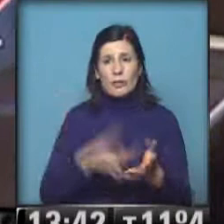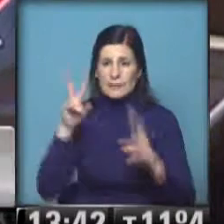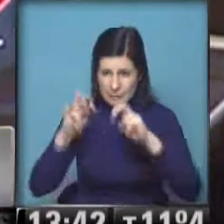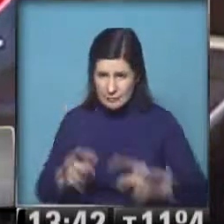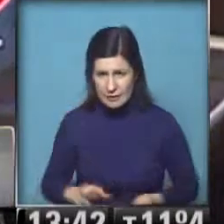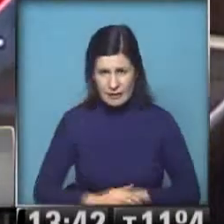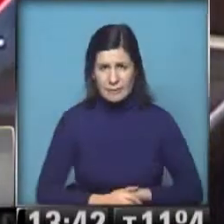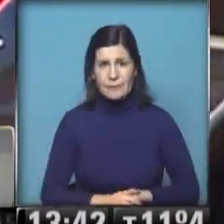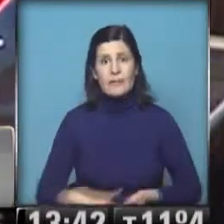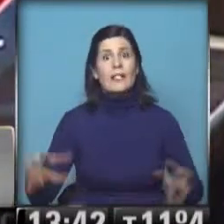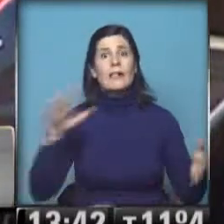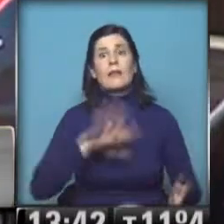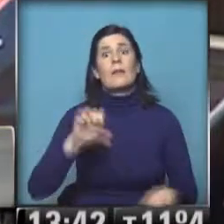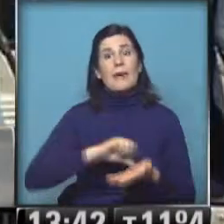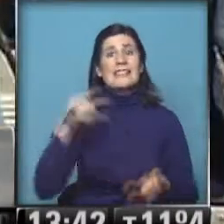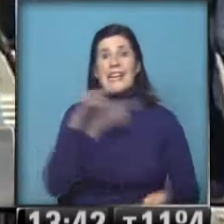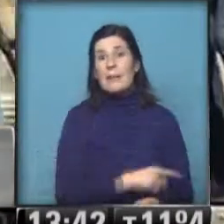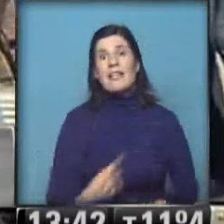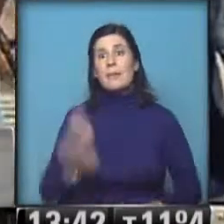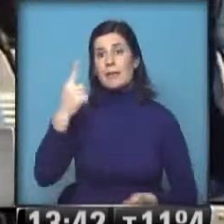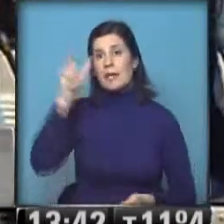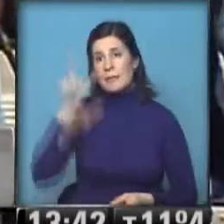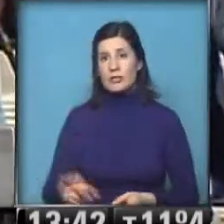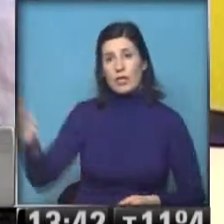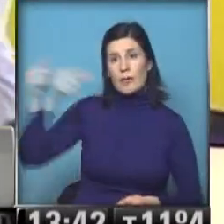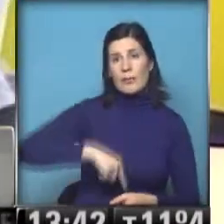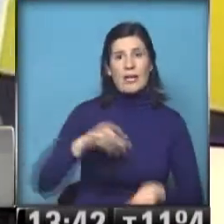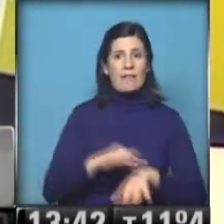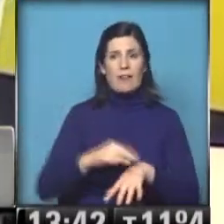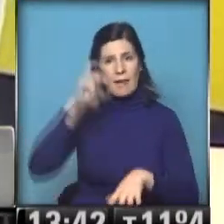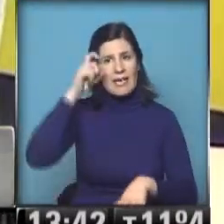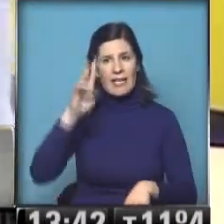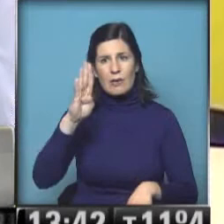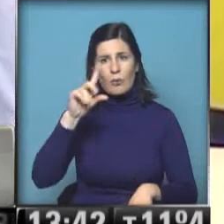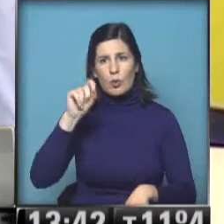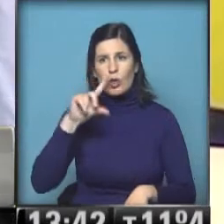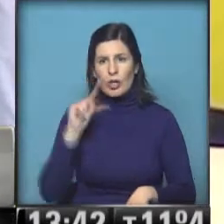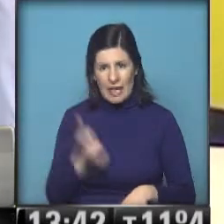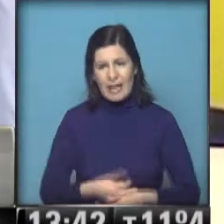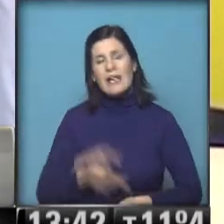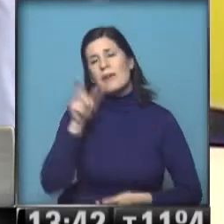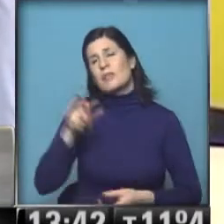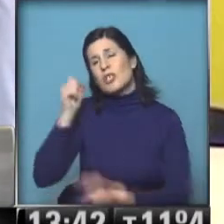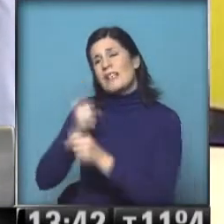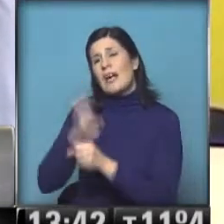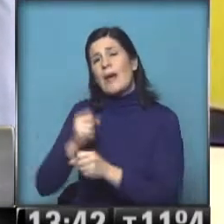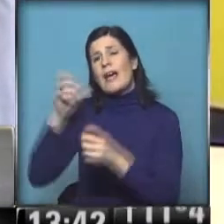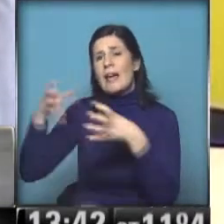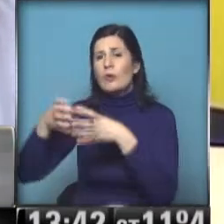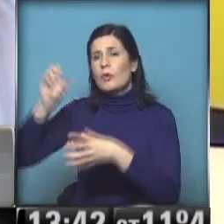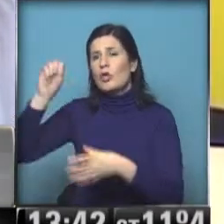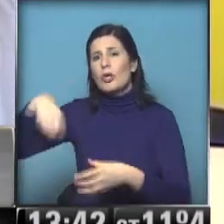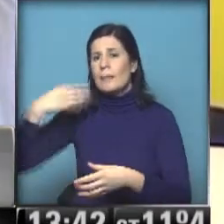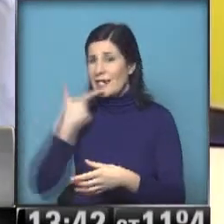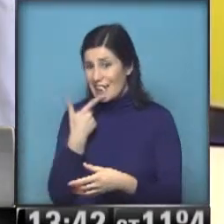Alemania recibió a su primer infectado con el virus de ébola, un trabajador de la Organización Mundial de la Salud que estaba en África Occidental. El paciente